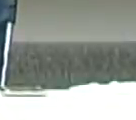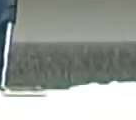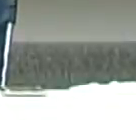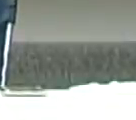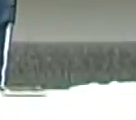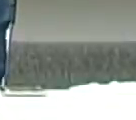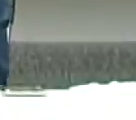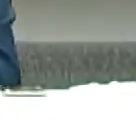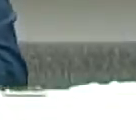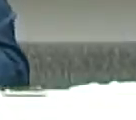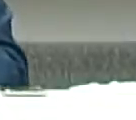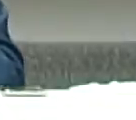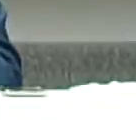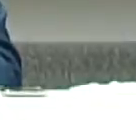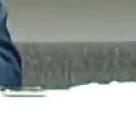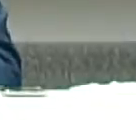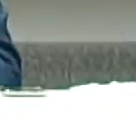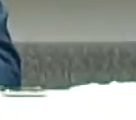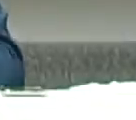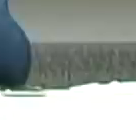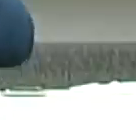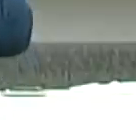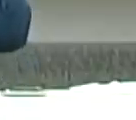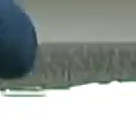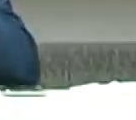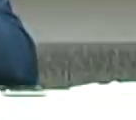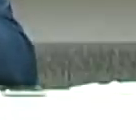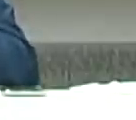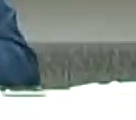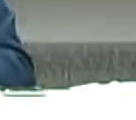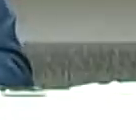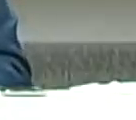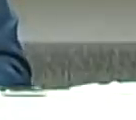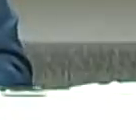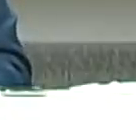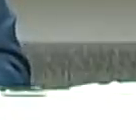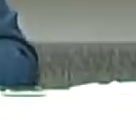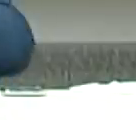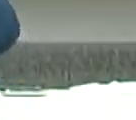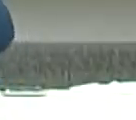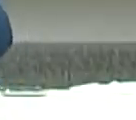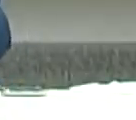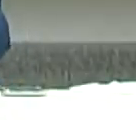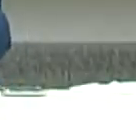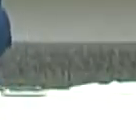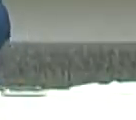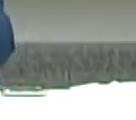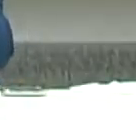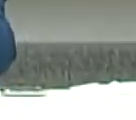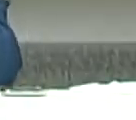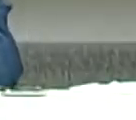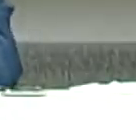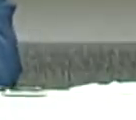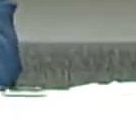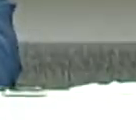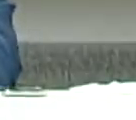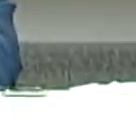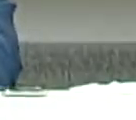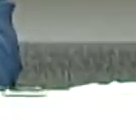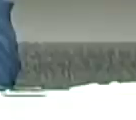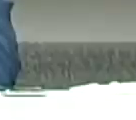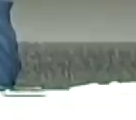salió firmado por el extremismo para venir a matarnos con mercenarios que están todos